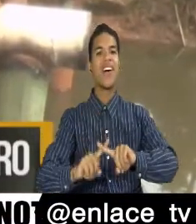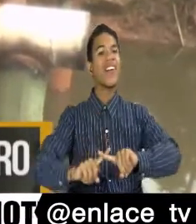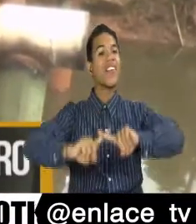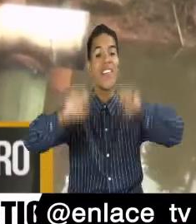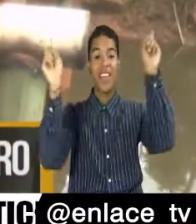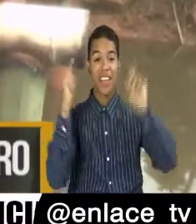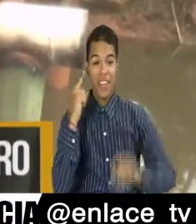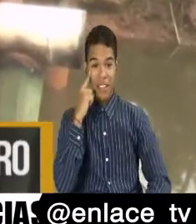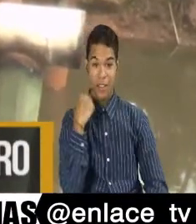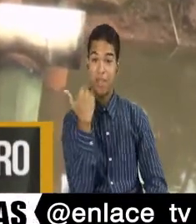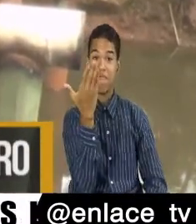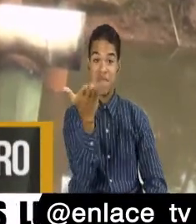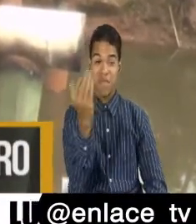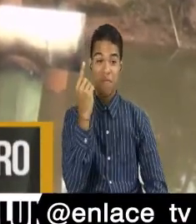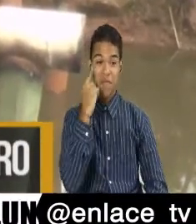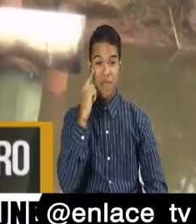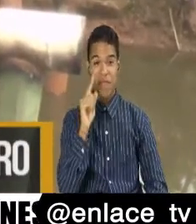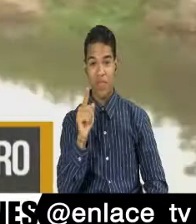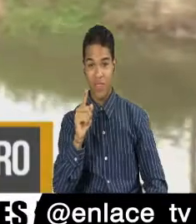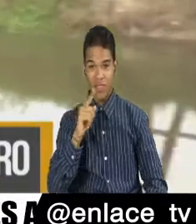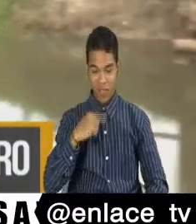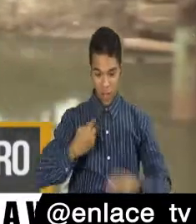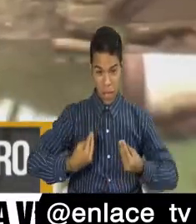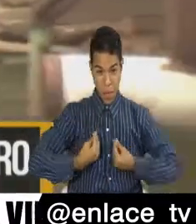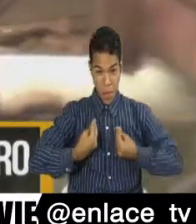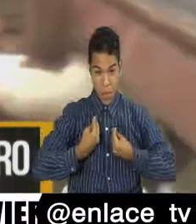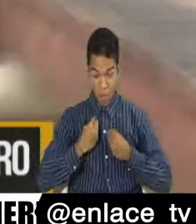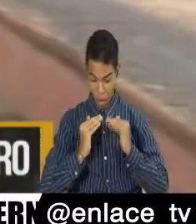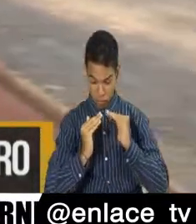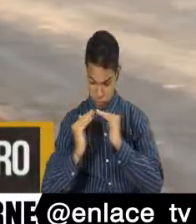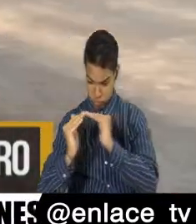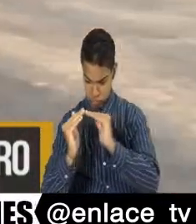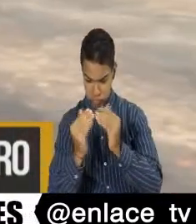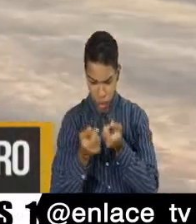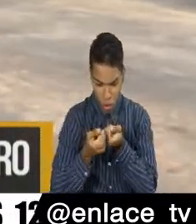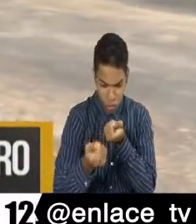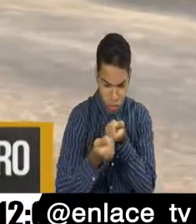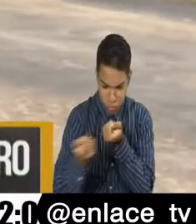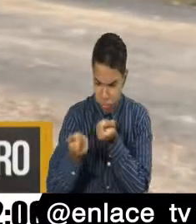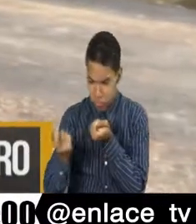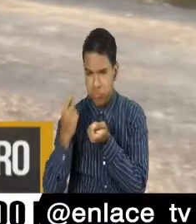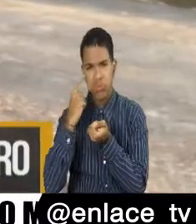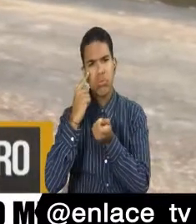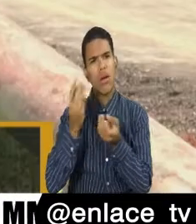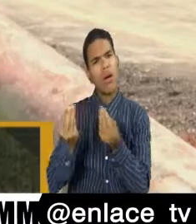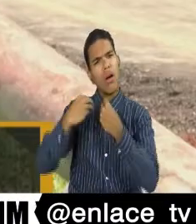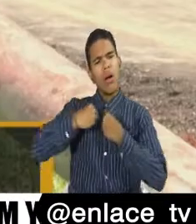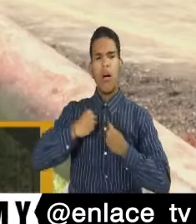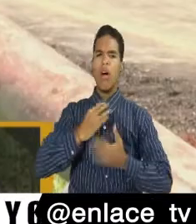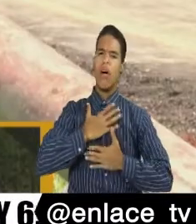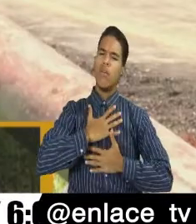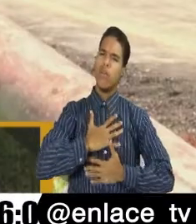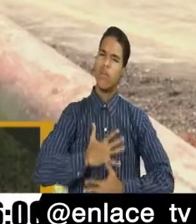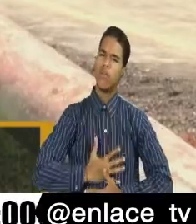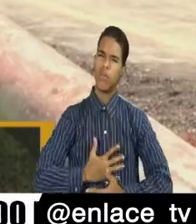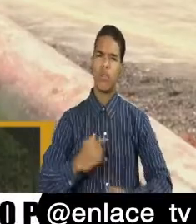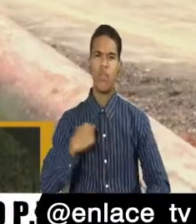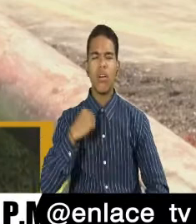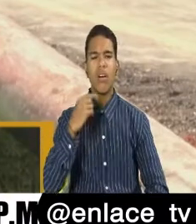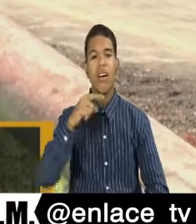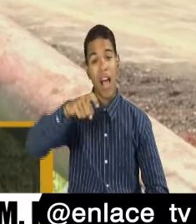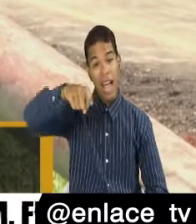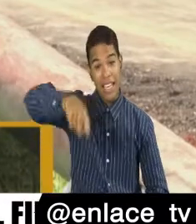así lo afirman los habitantes de esta lejana zona del corregimiento del centro. Porque es un beneficio no solo para Cuatro Bocas, sino